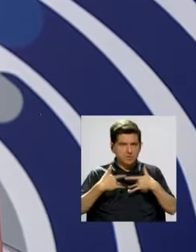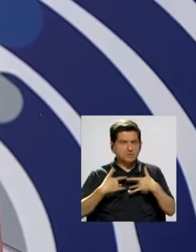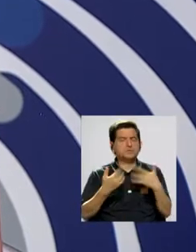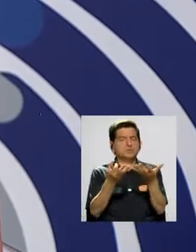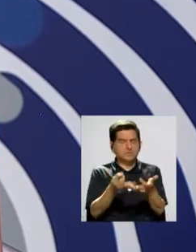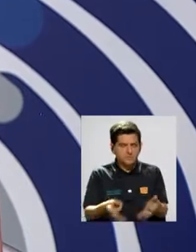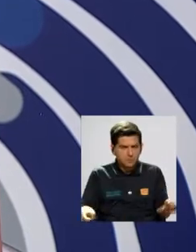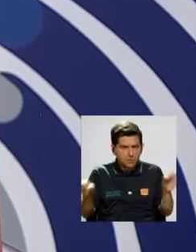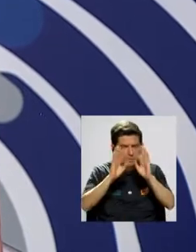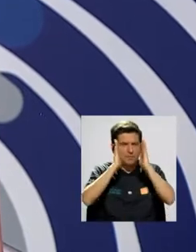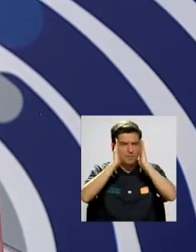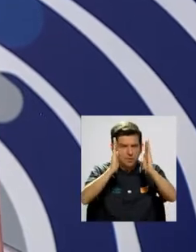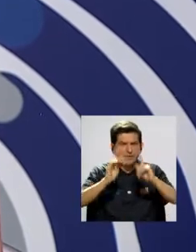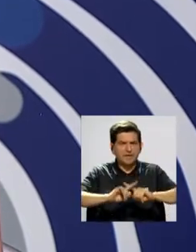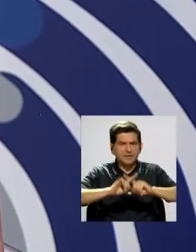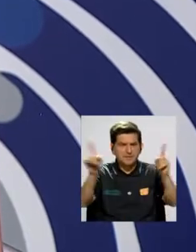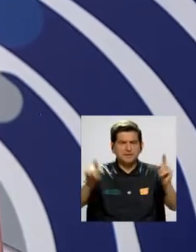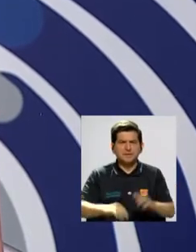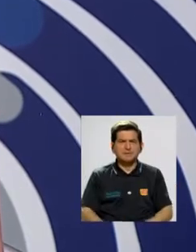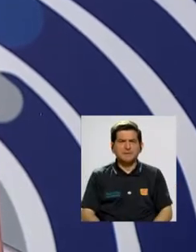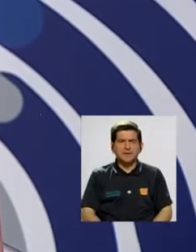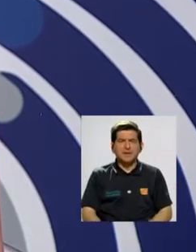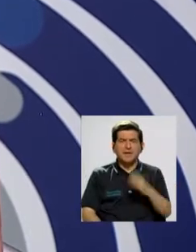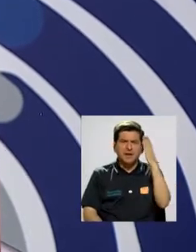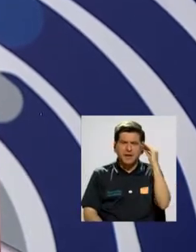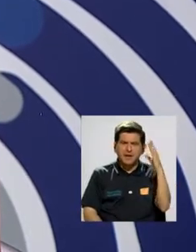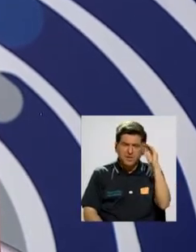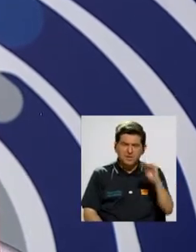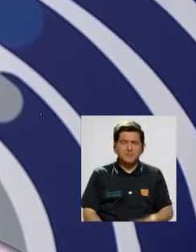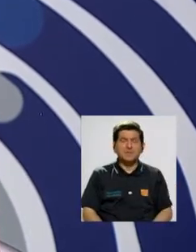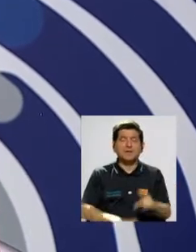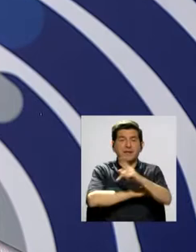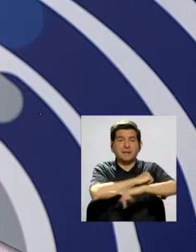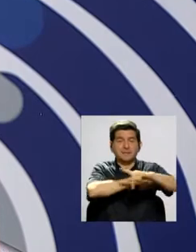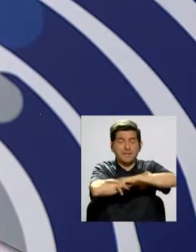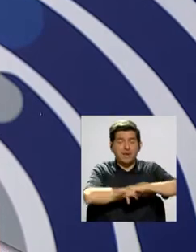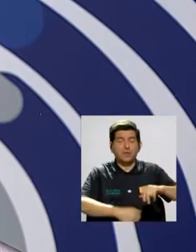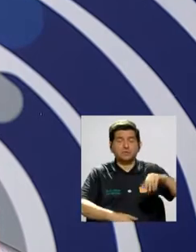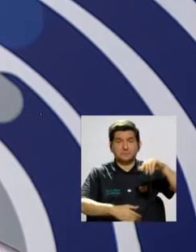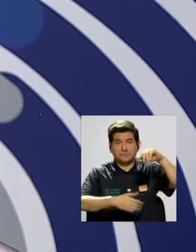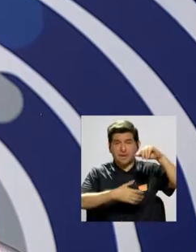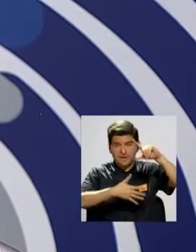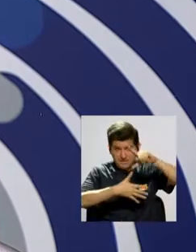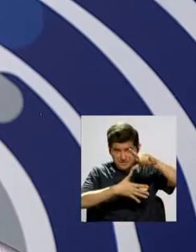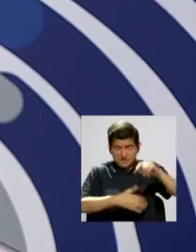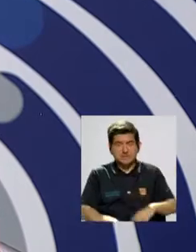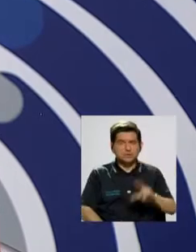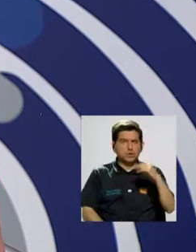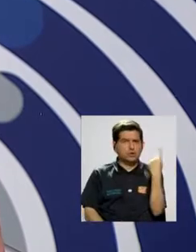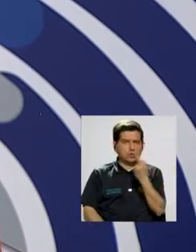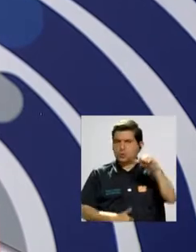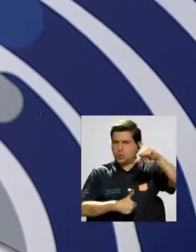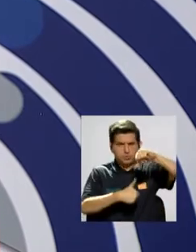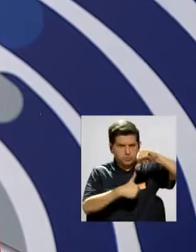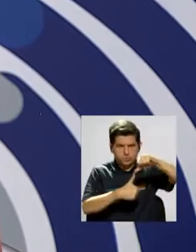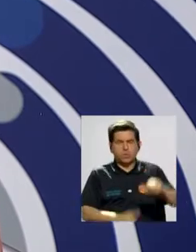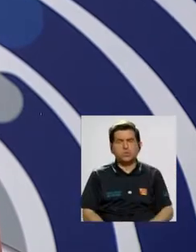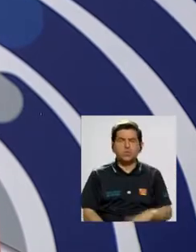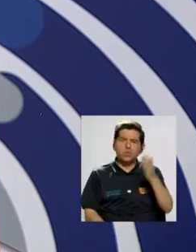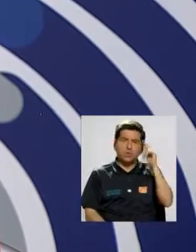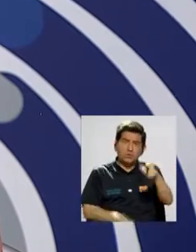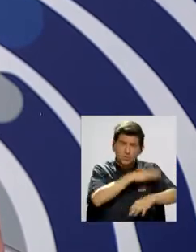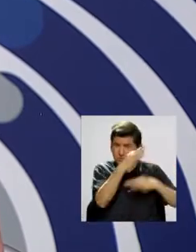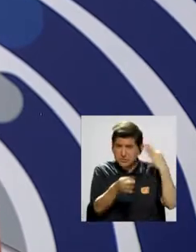muchísima atención. Pero lo cierto es que si vemos la experiencia de nuestros países americanos, no diría yo solamente centroamericanos, donde hay discursos